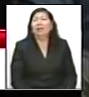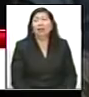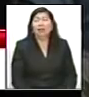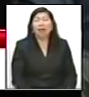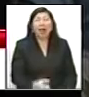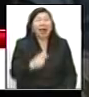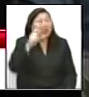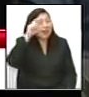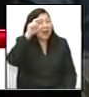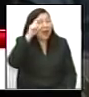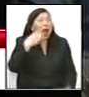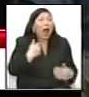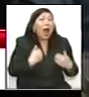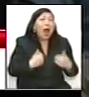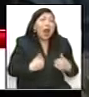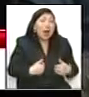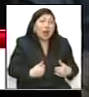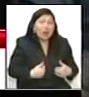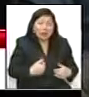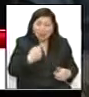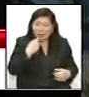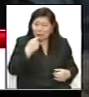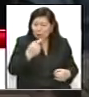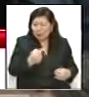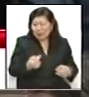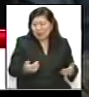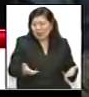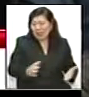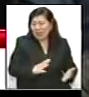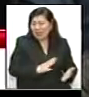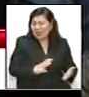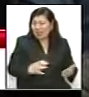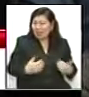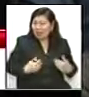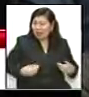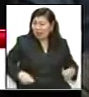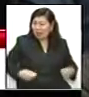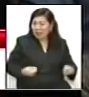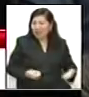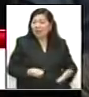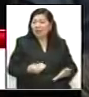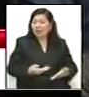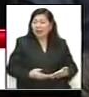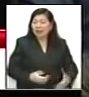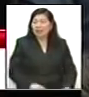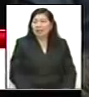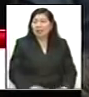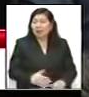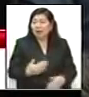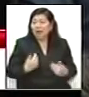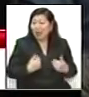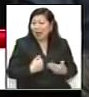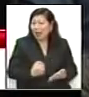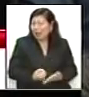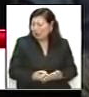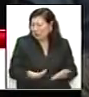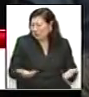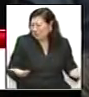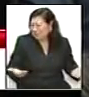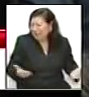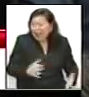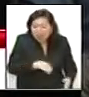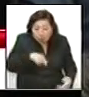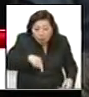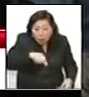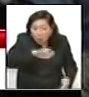Guzmán. También de eso nos han acusado. El Estado va a tener que gastar plata en abogados para defendernos ahora. El